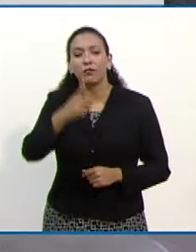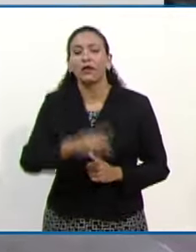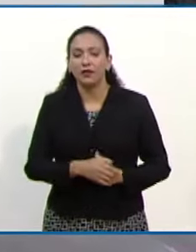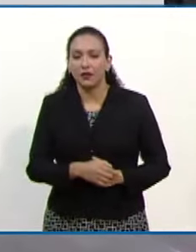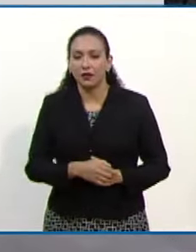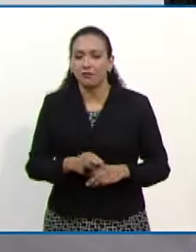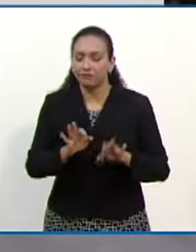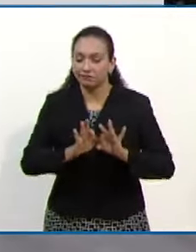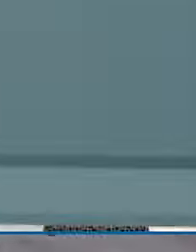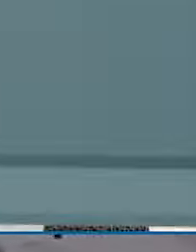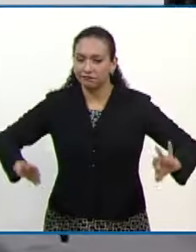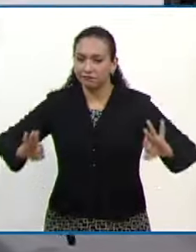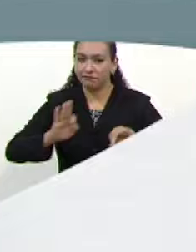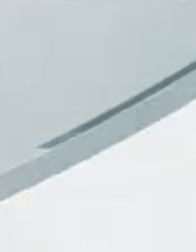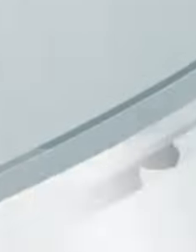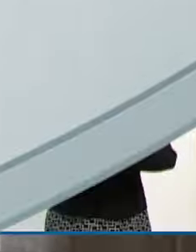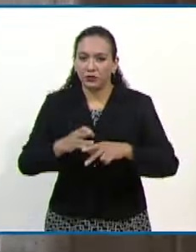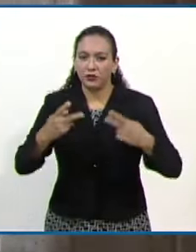precipitarse.